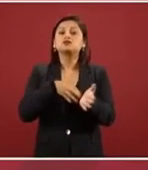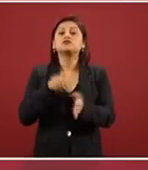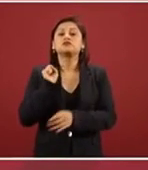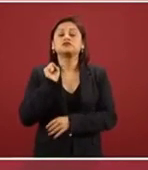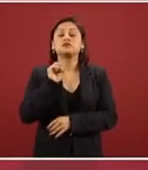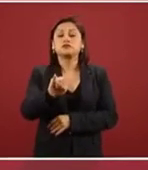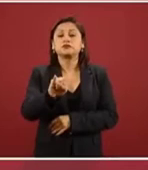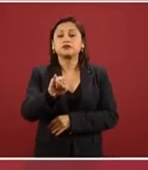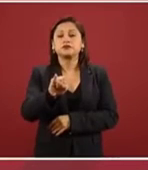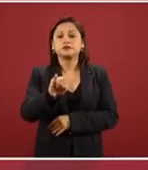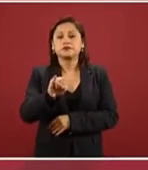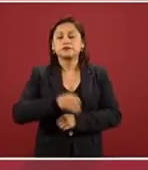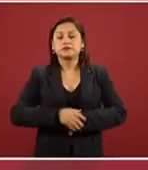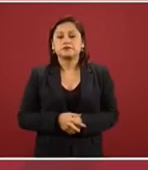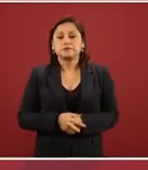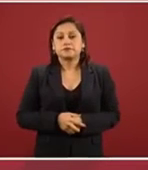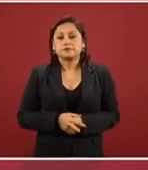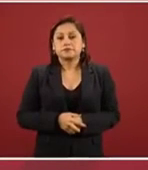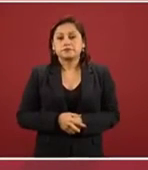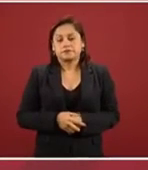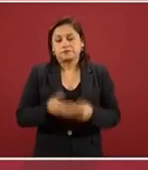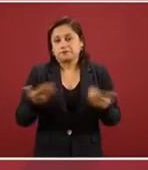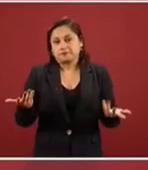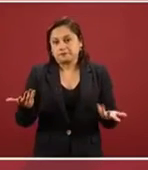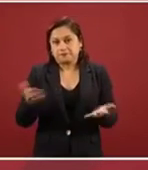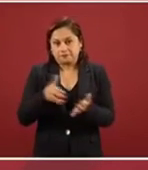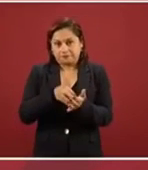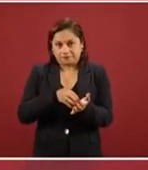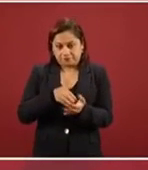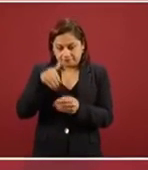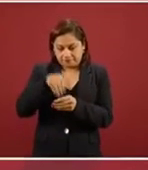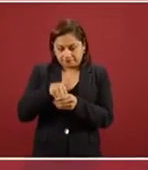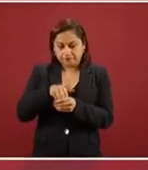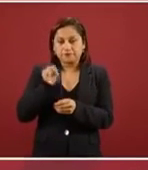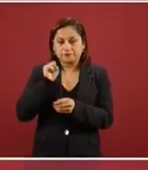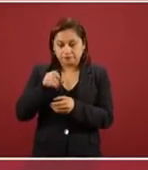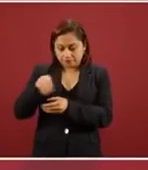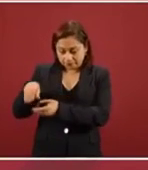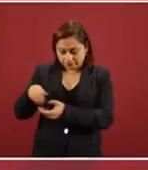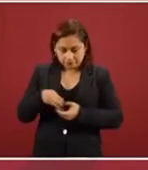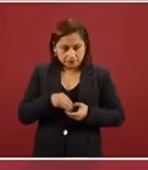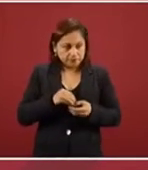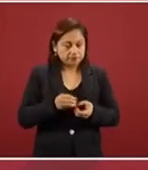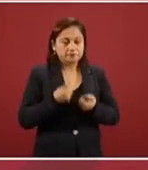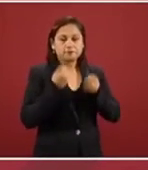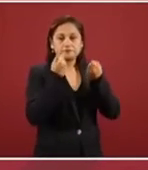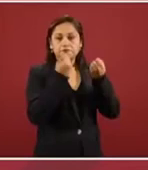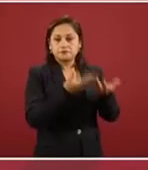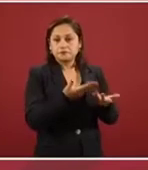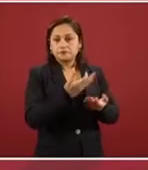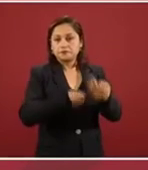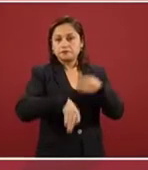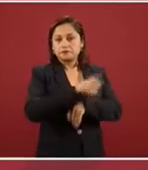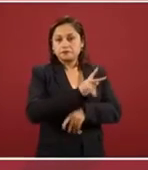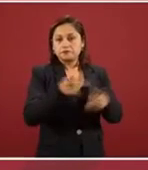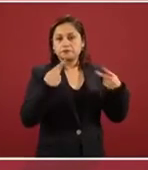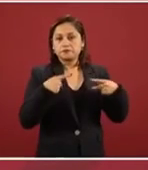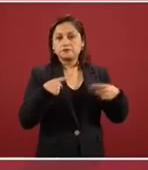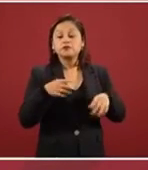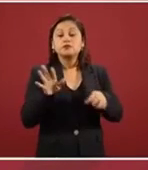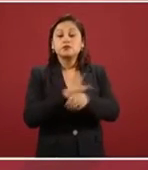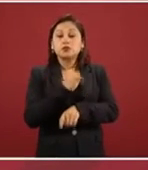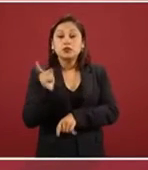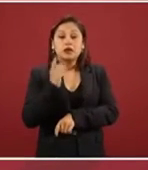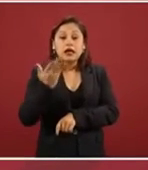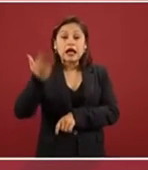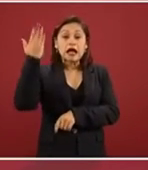un recurso que es para apoyo de la gente, porque ya los contratos de publicidad